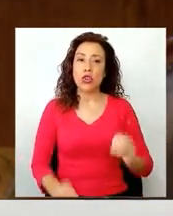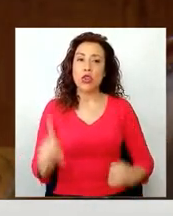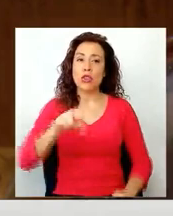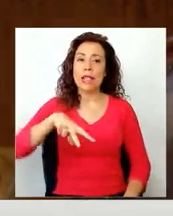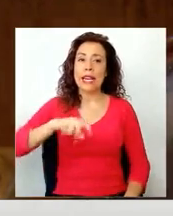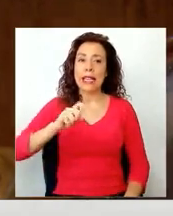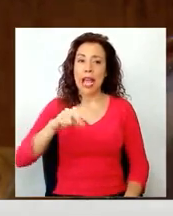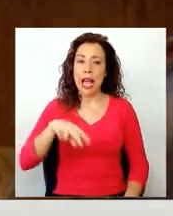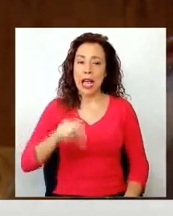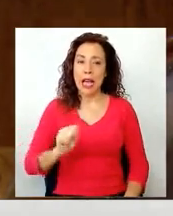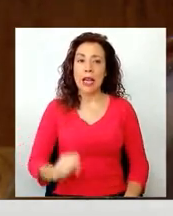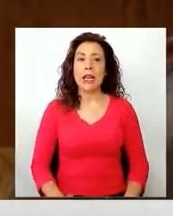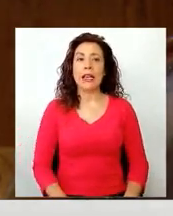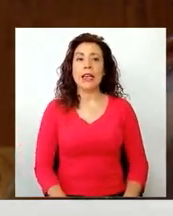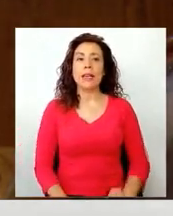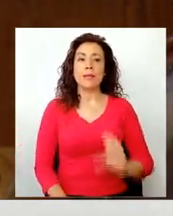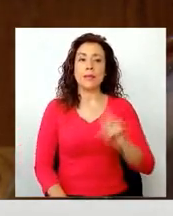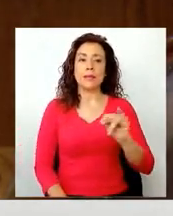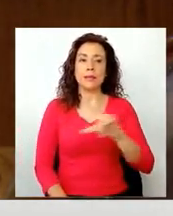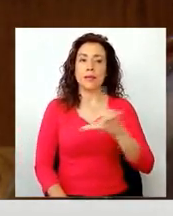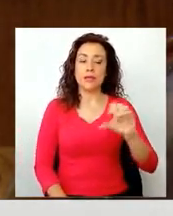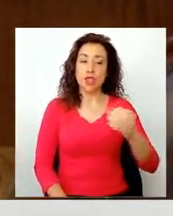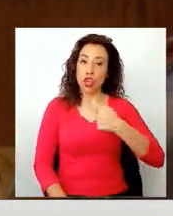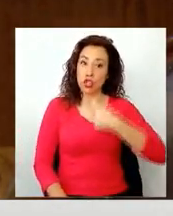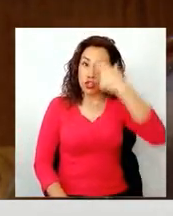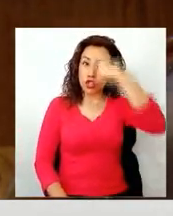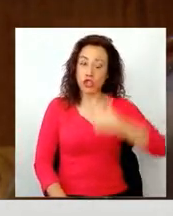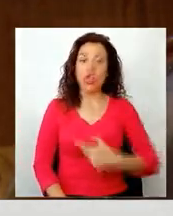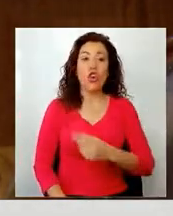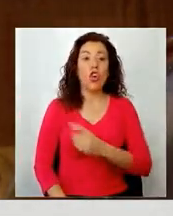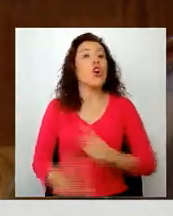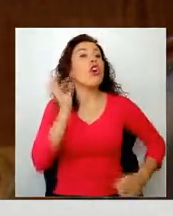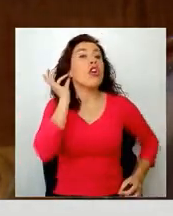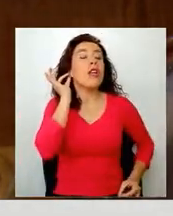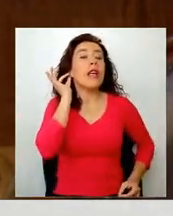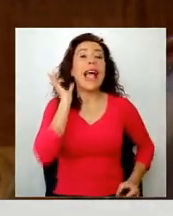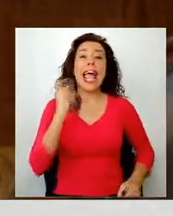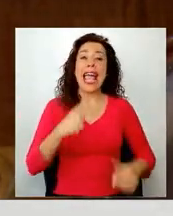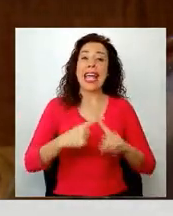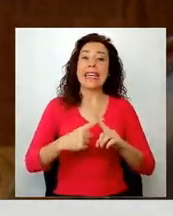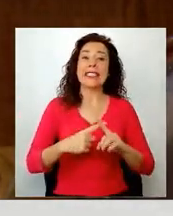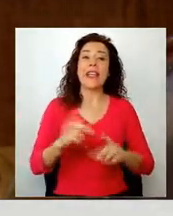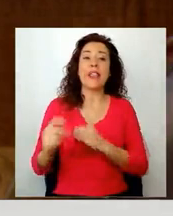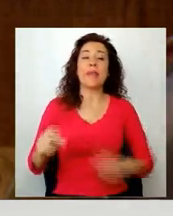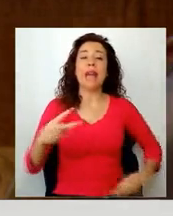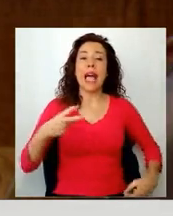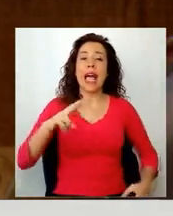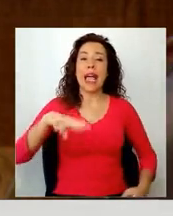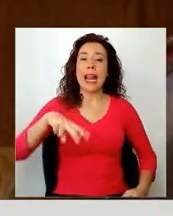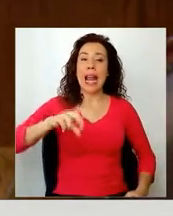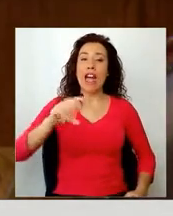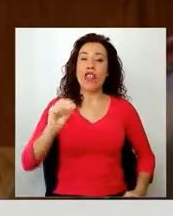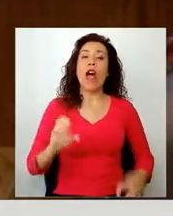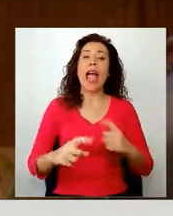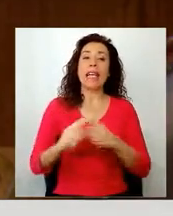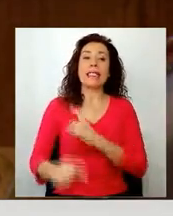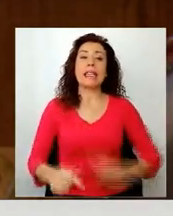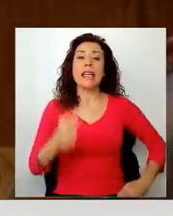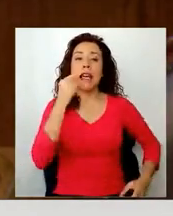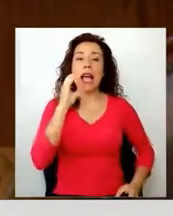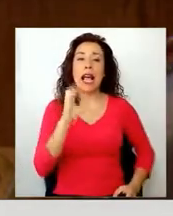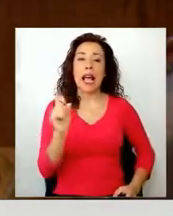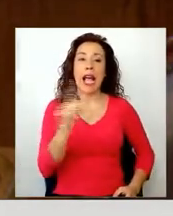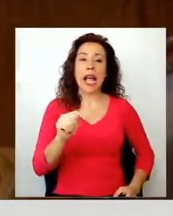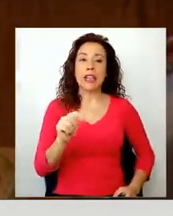Castillo quien les habla y de la diputada exdiputada Marcela Hernando y exdiputado Juan Luis Castro González